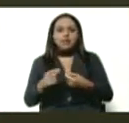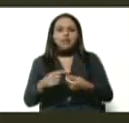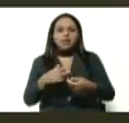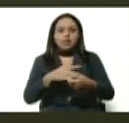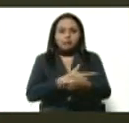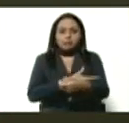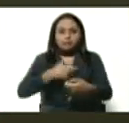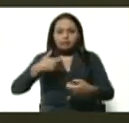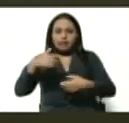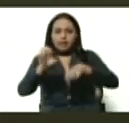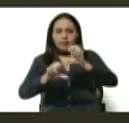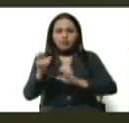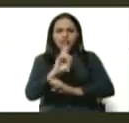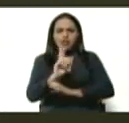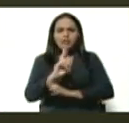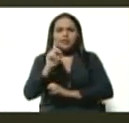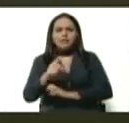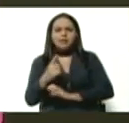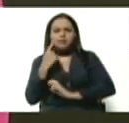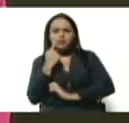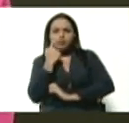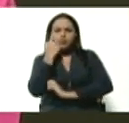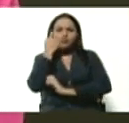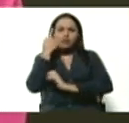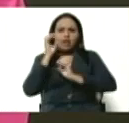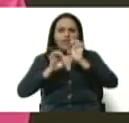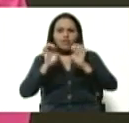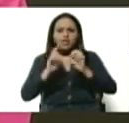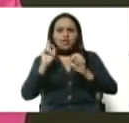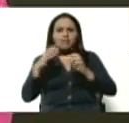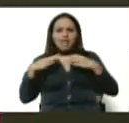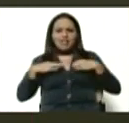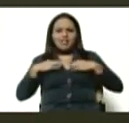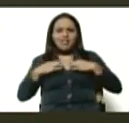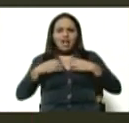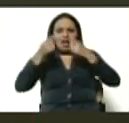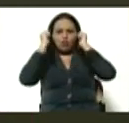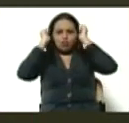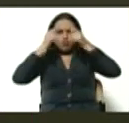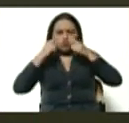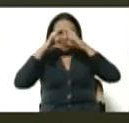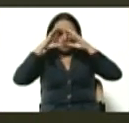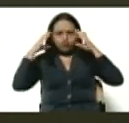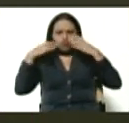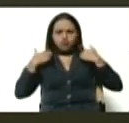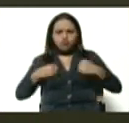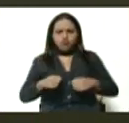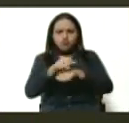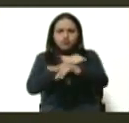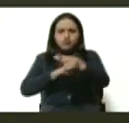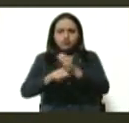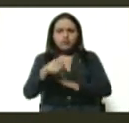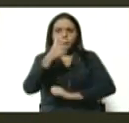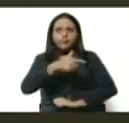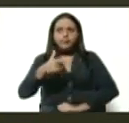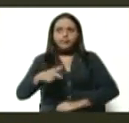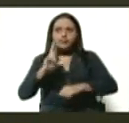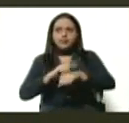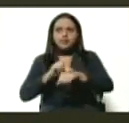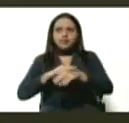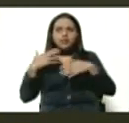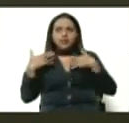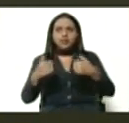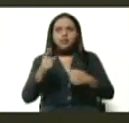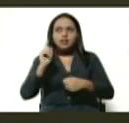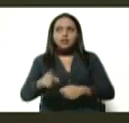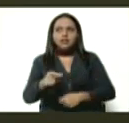moleculares, de trajes de protección de bioseguridad para nuestros médicos y personal de salud, de